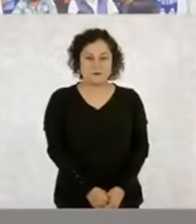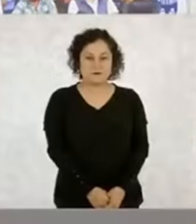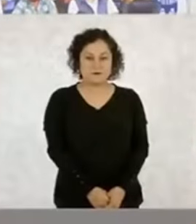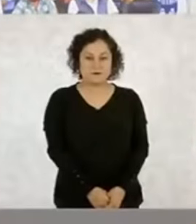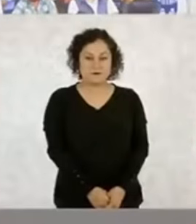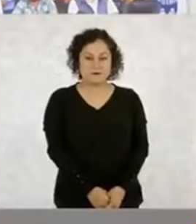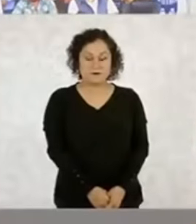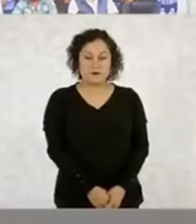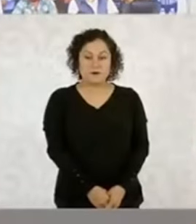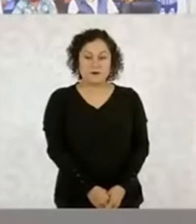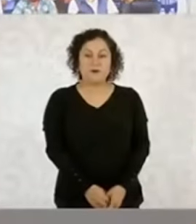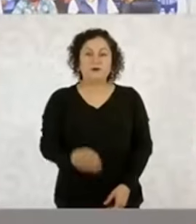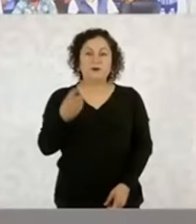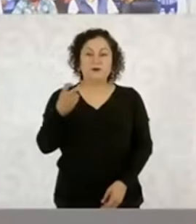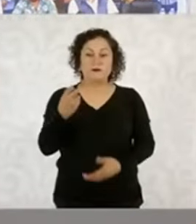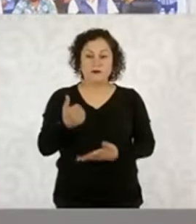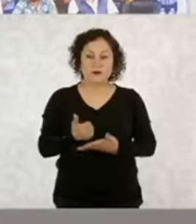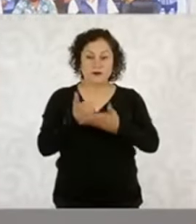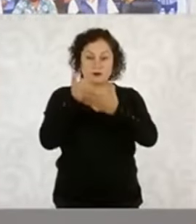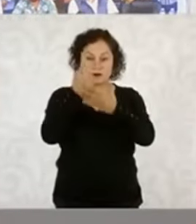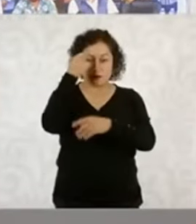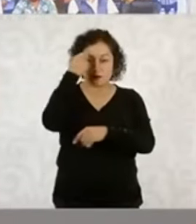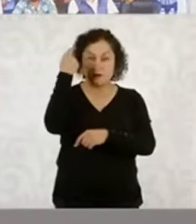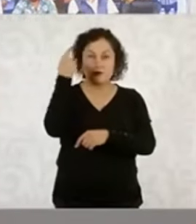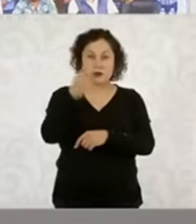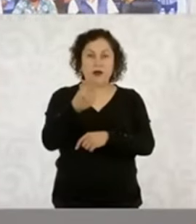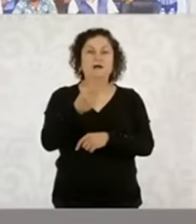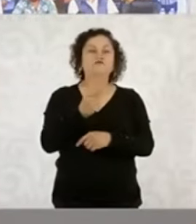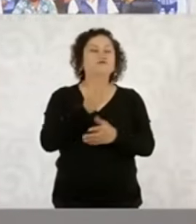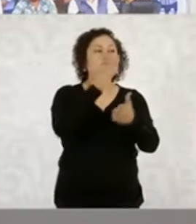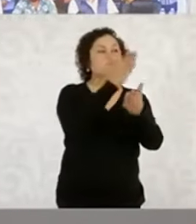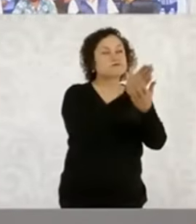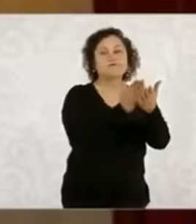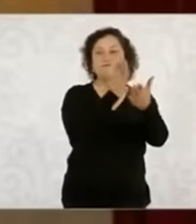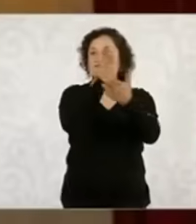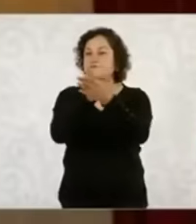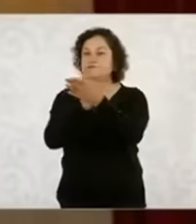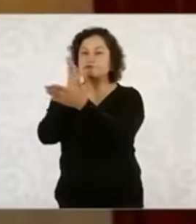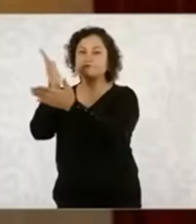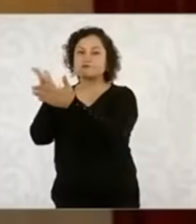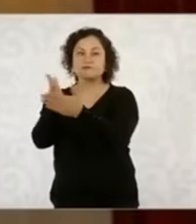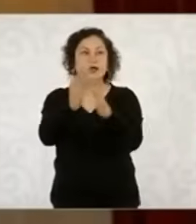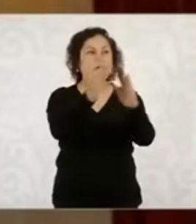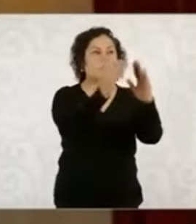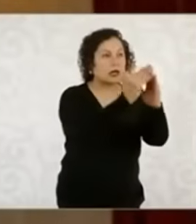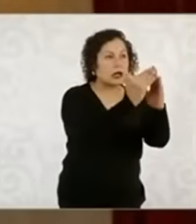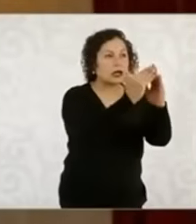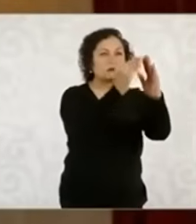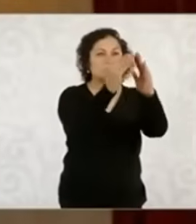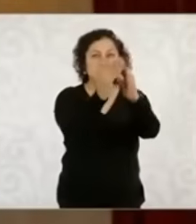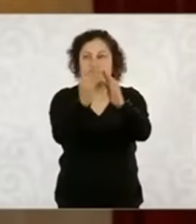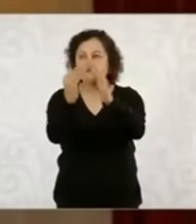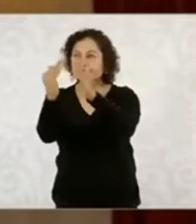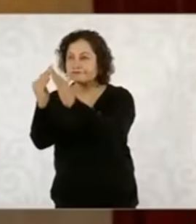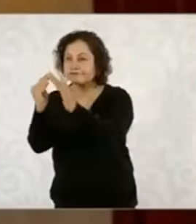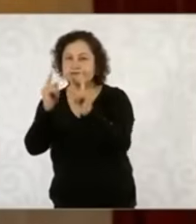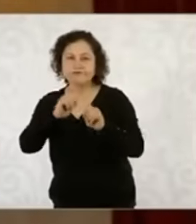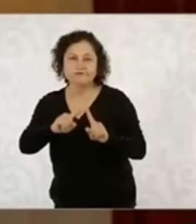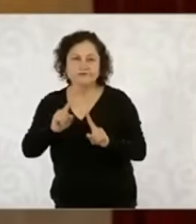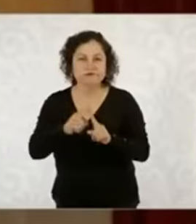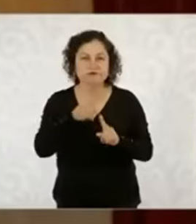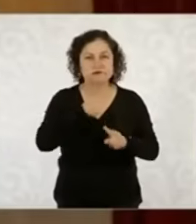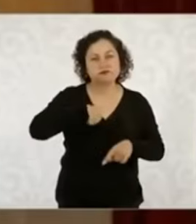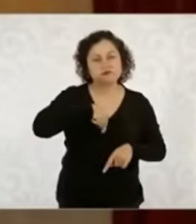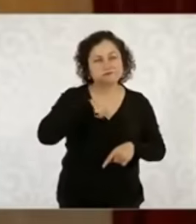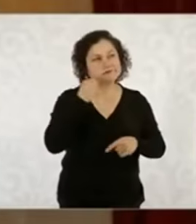ha permitido ir predio por predio valorando su viabilidad, que no estén en ninguna condición